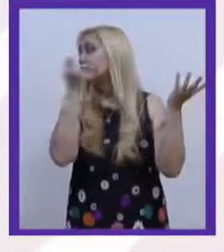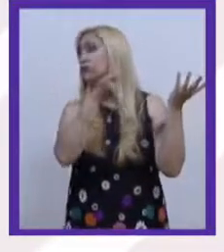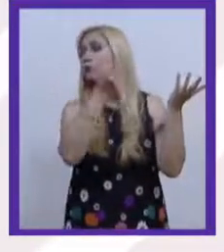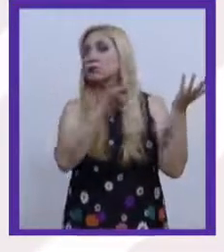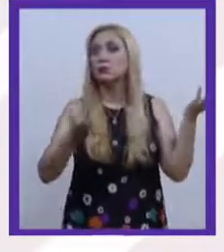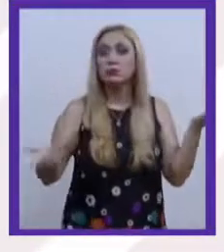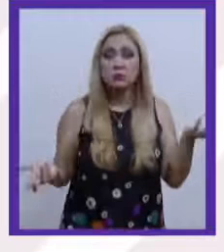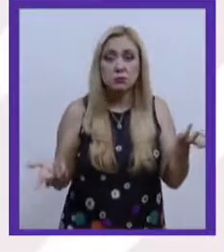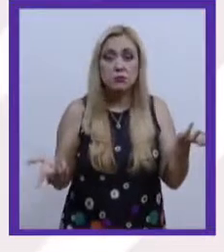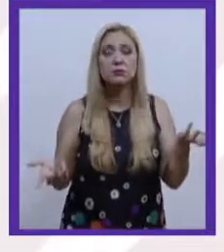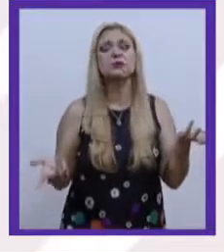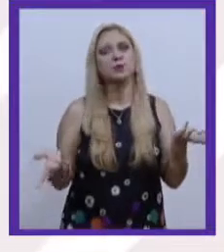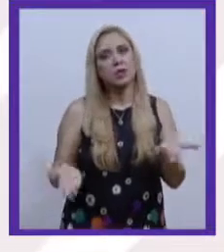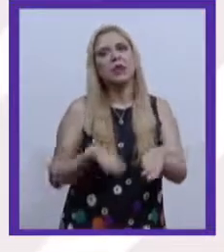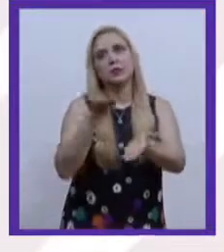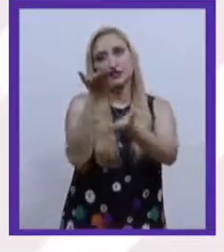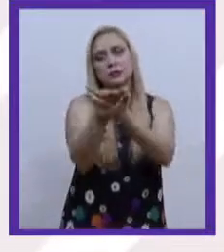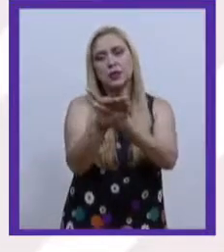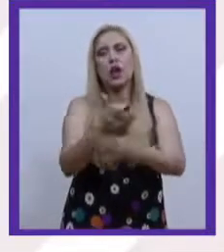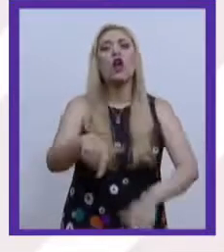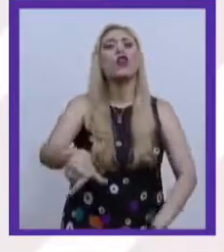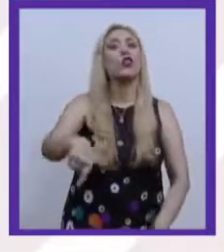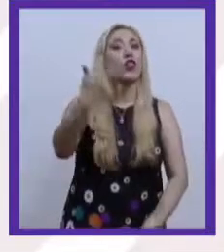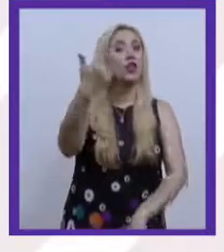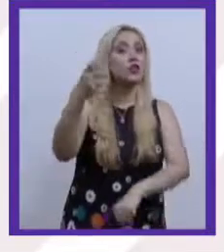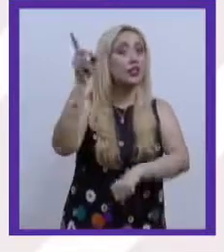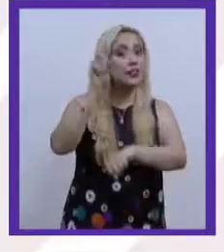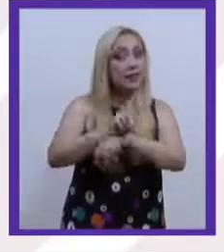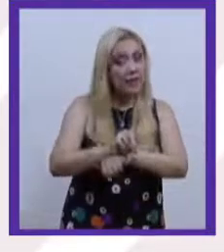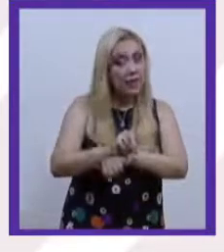Termino, entonces sí la presentamos para que sean 12